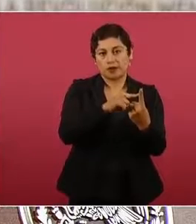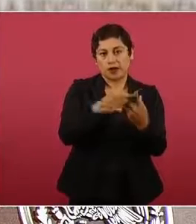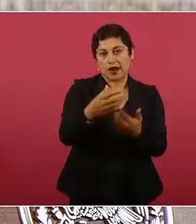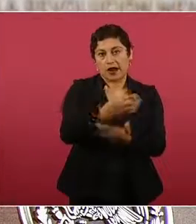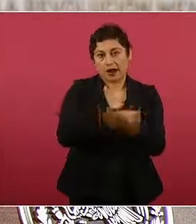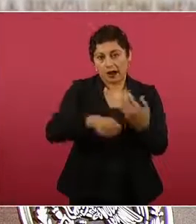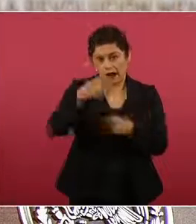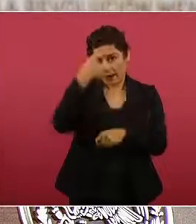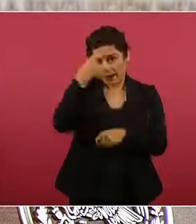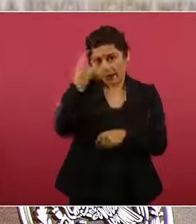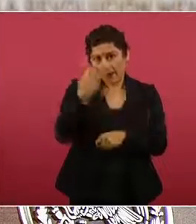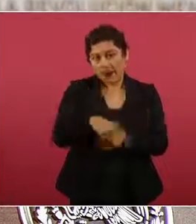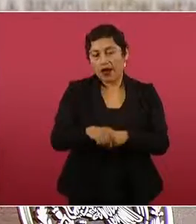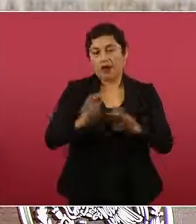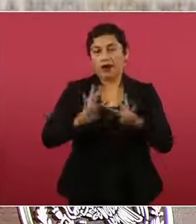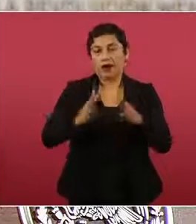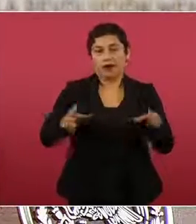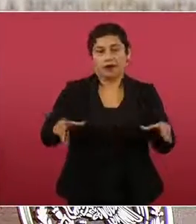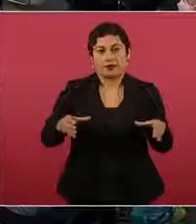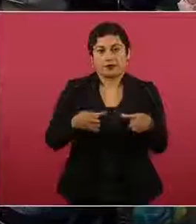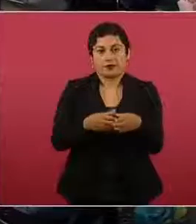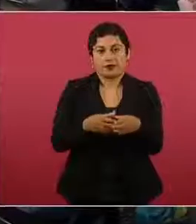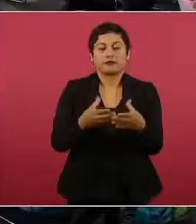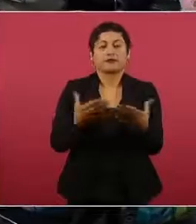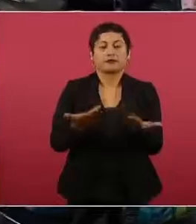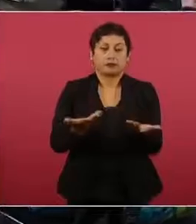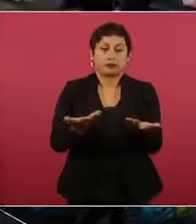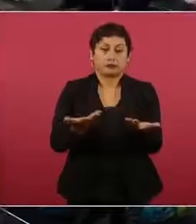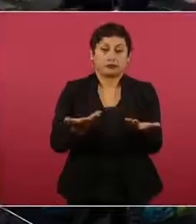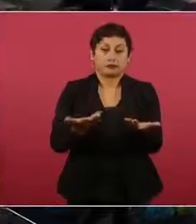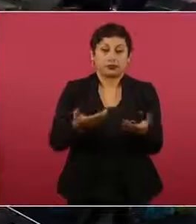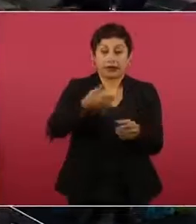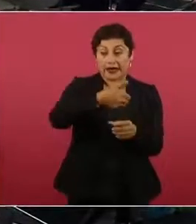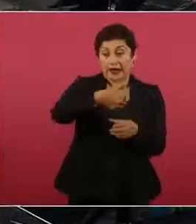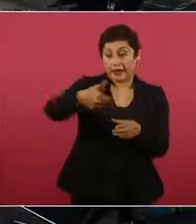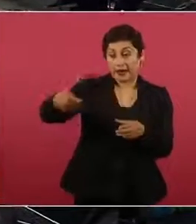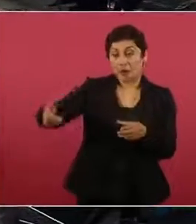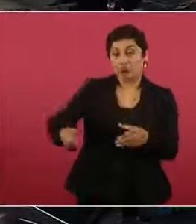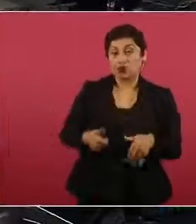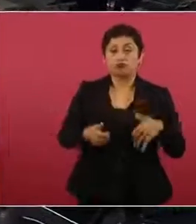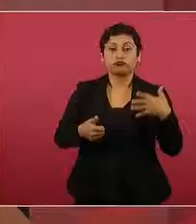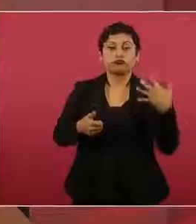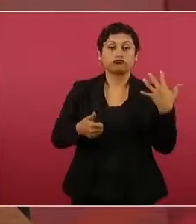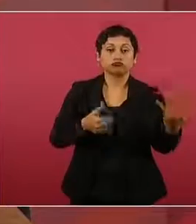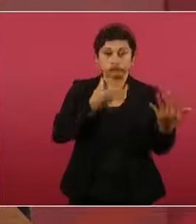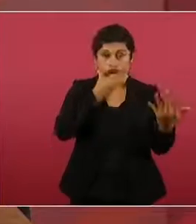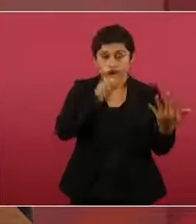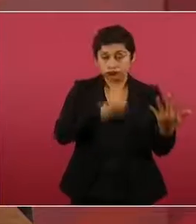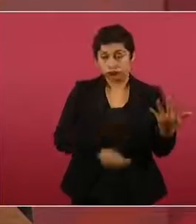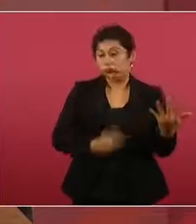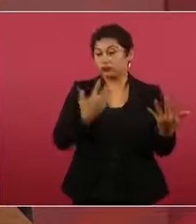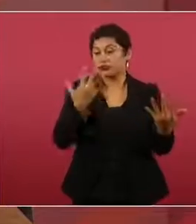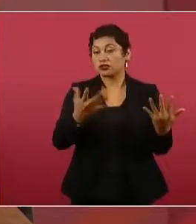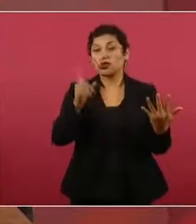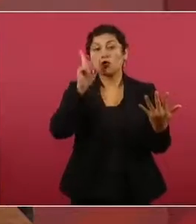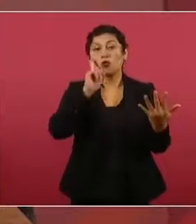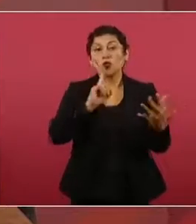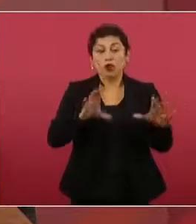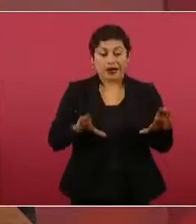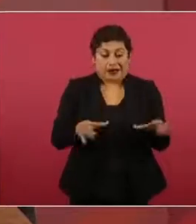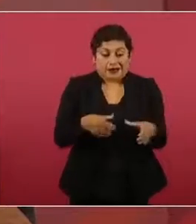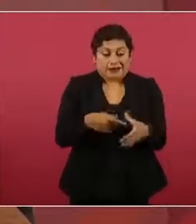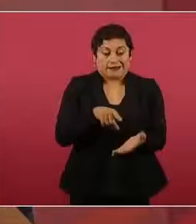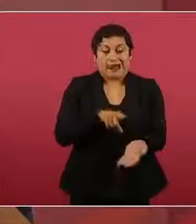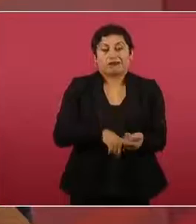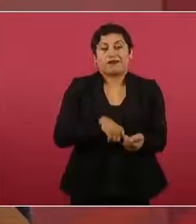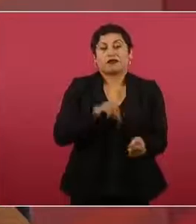que serían, de acuerdo a la votación, 5 hombres y 5 mujeres. O sea, los 5 hombres más votados